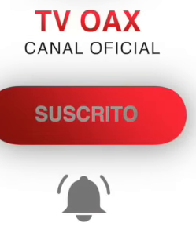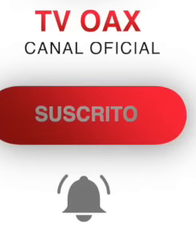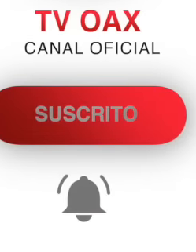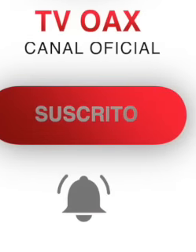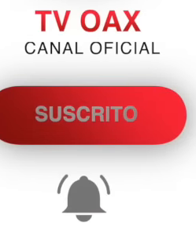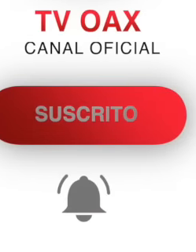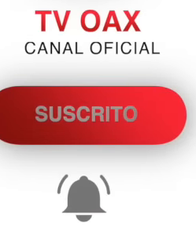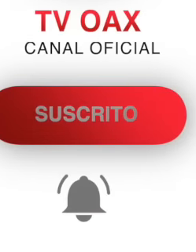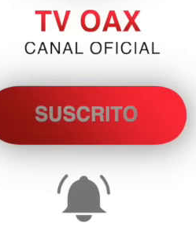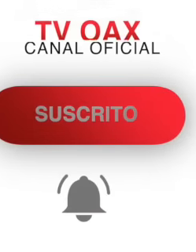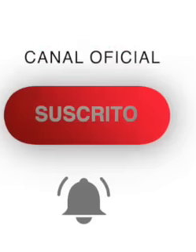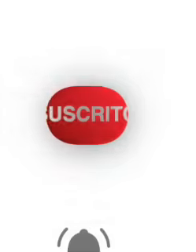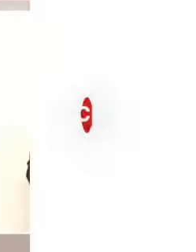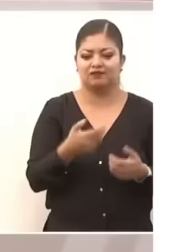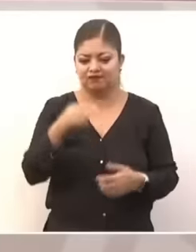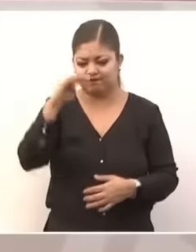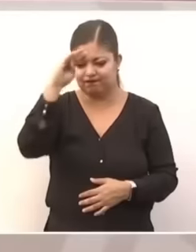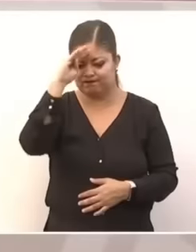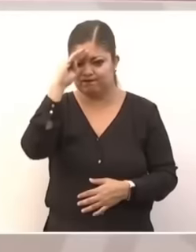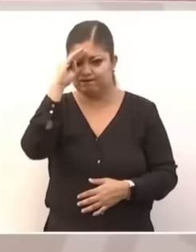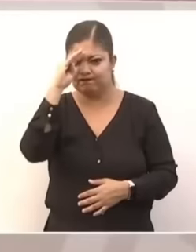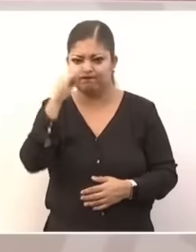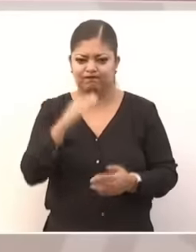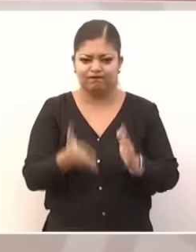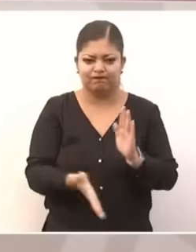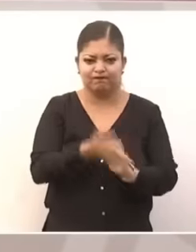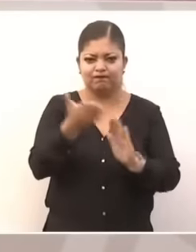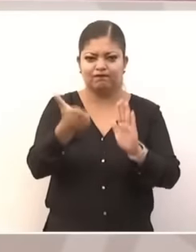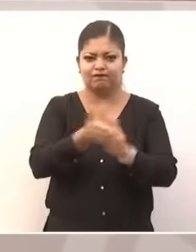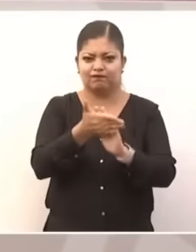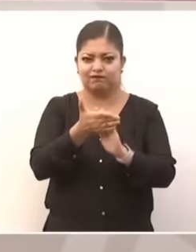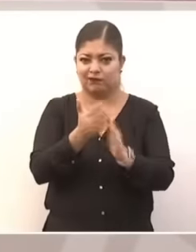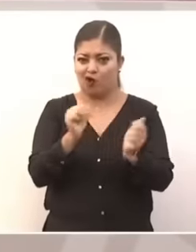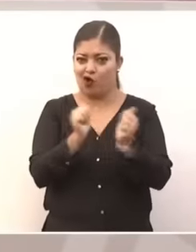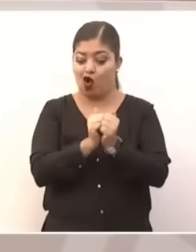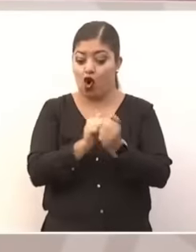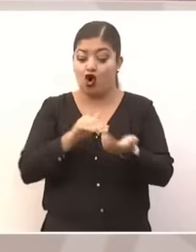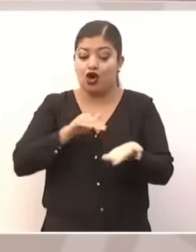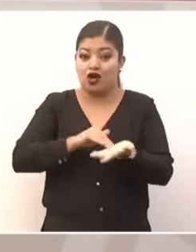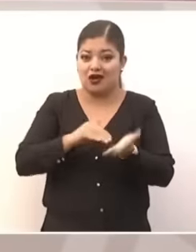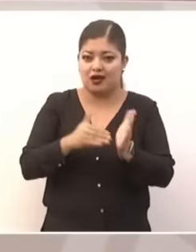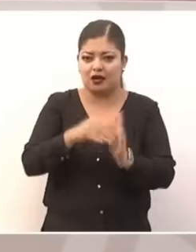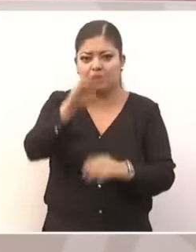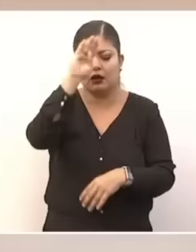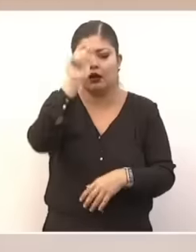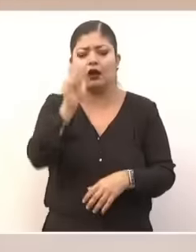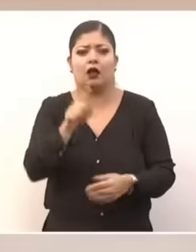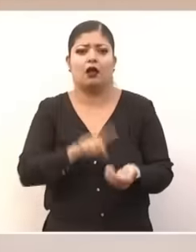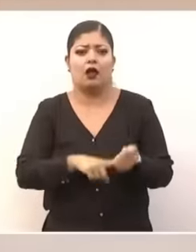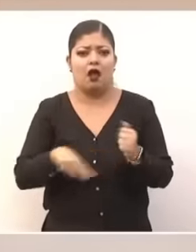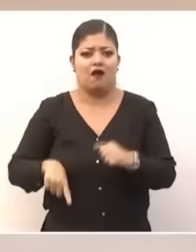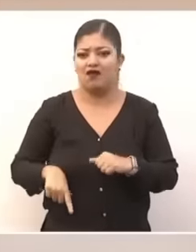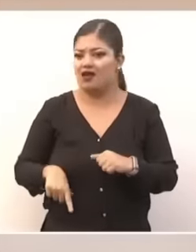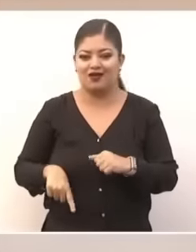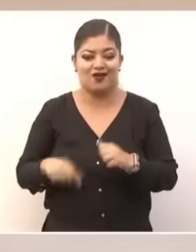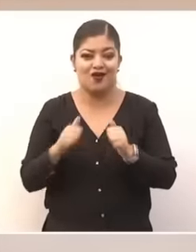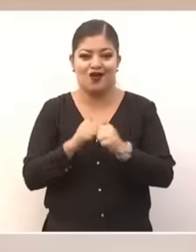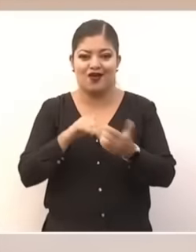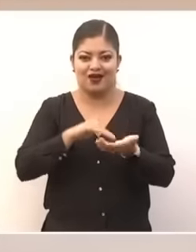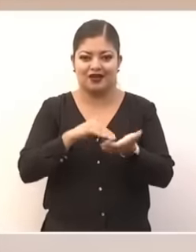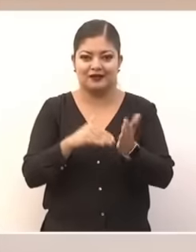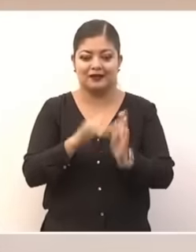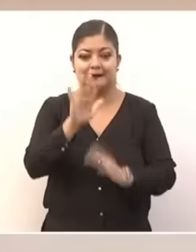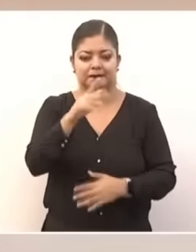obras estratégicas, porque no solo son obras públicas, son obras estratégicas. Fíjense